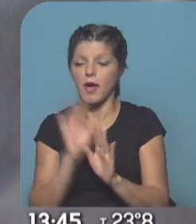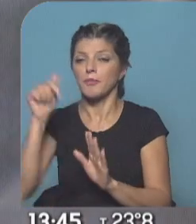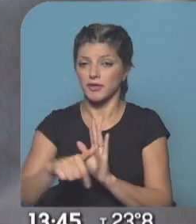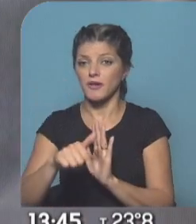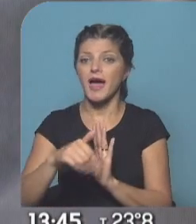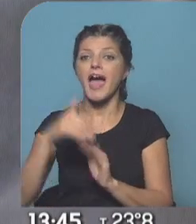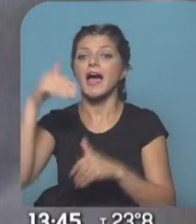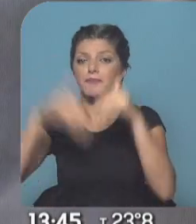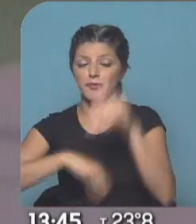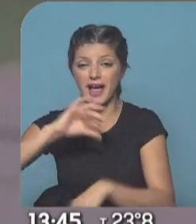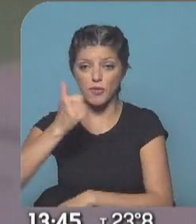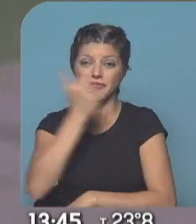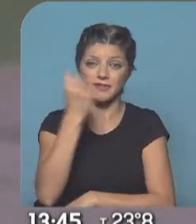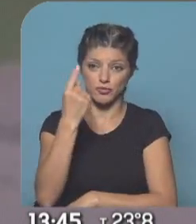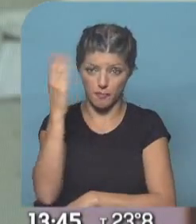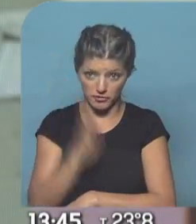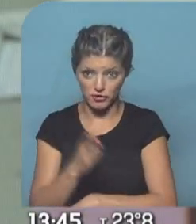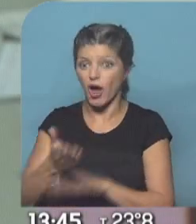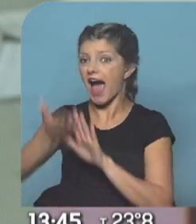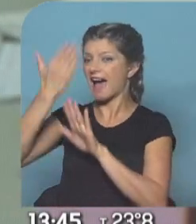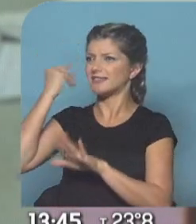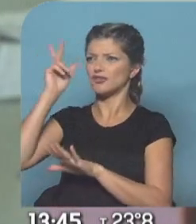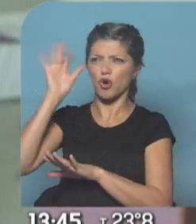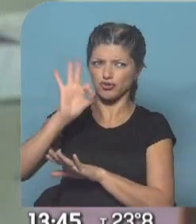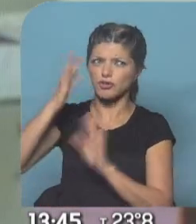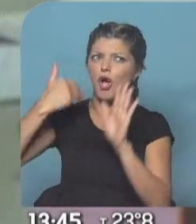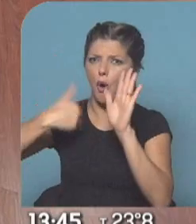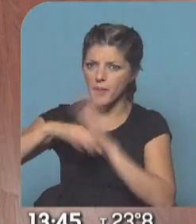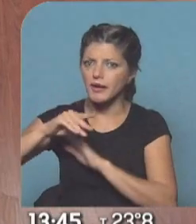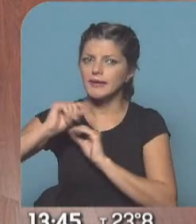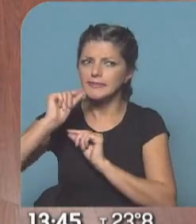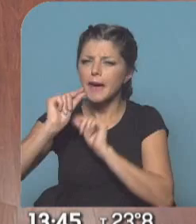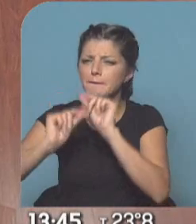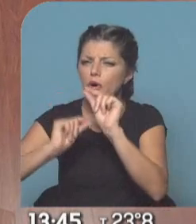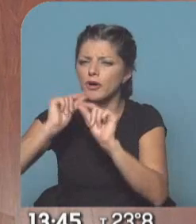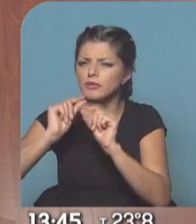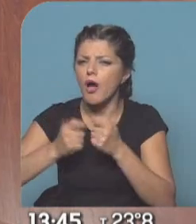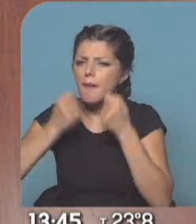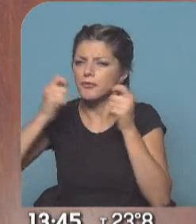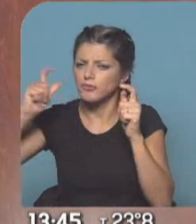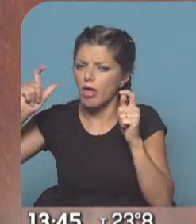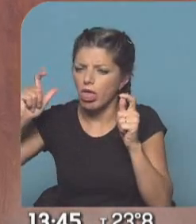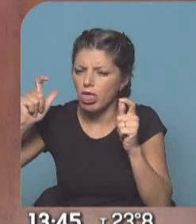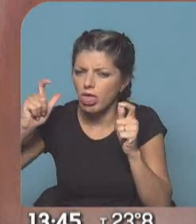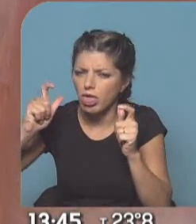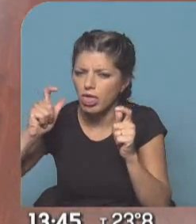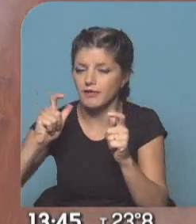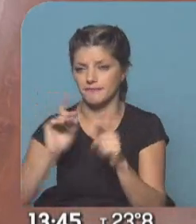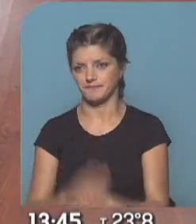por el 61%, antes ganaba por el 80 y pico por ciento. Empieza como de a poquito, a lo mejor, a acomodar. Un